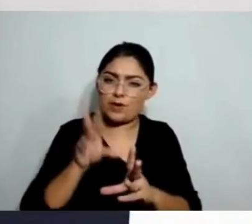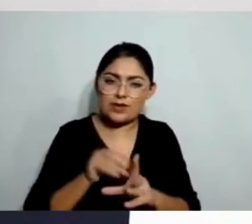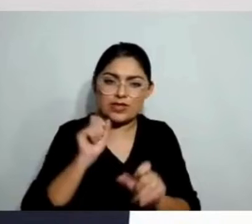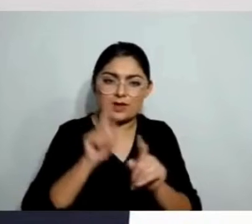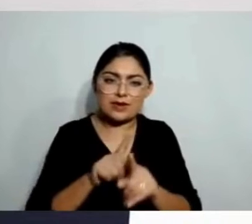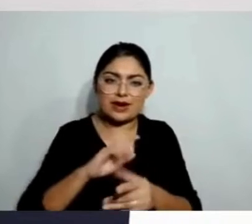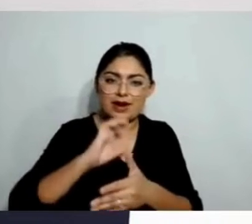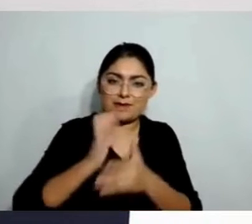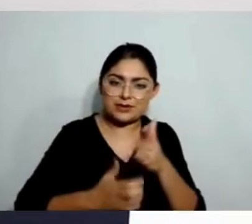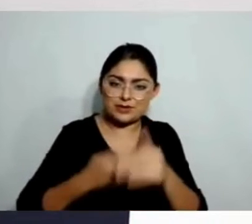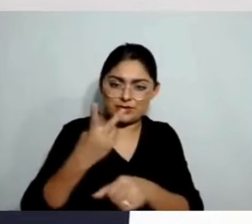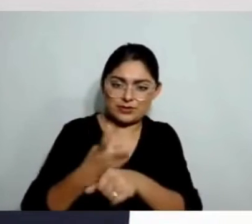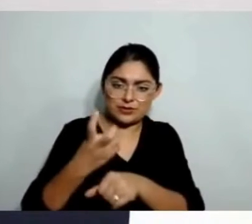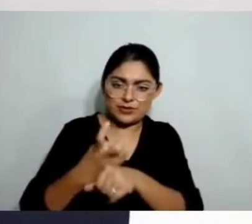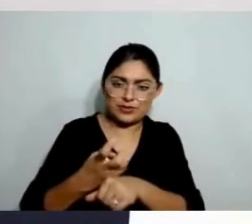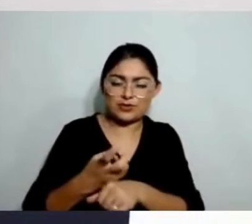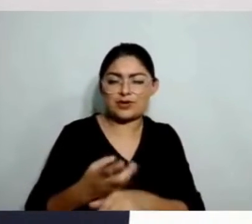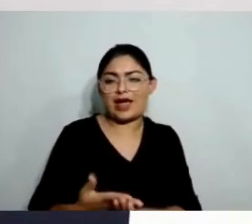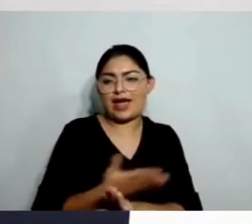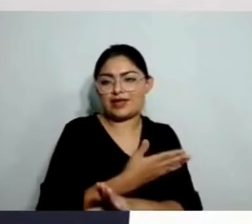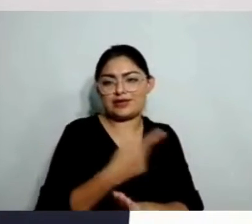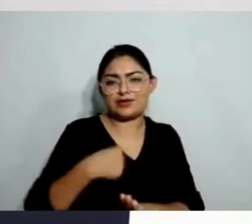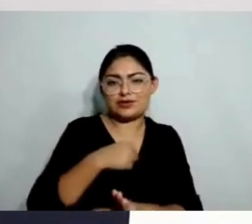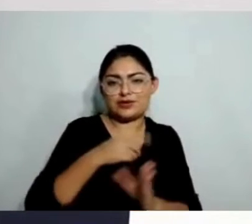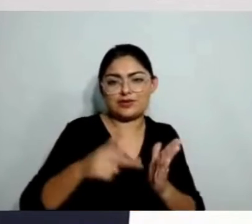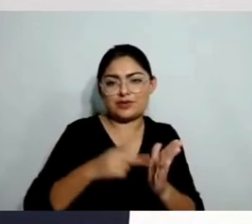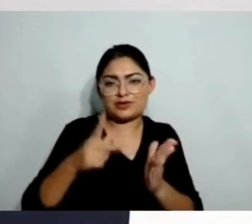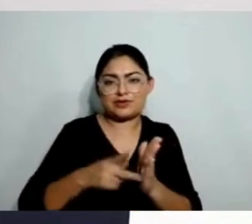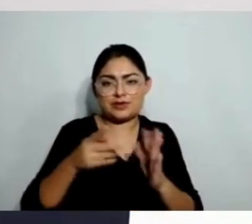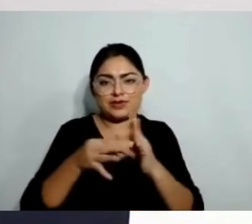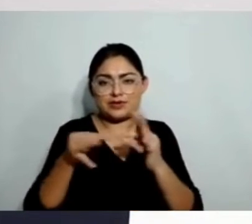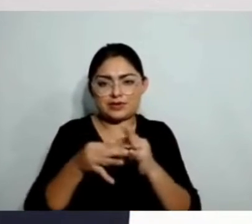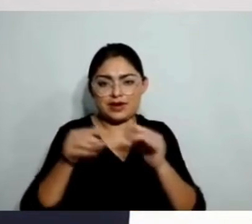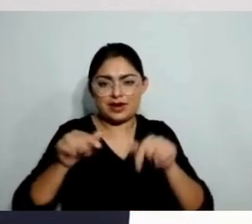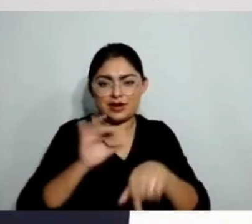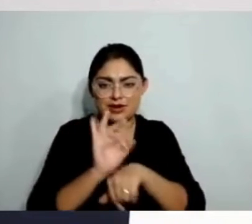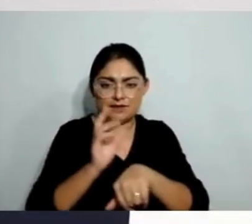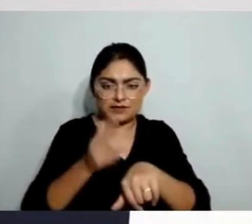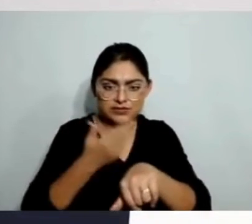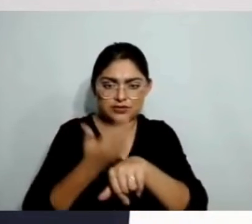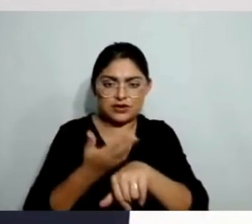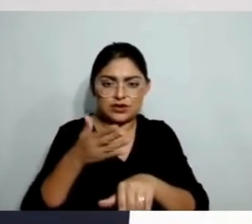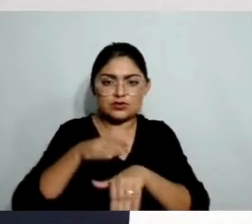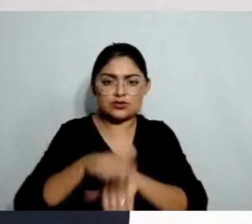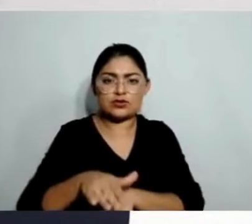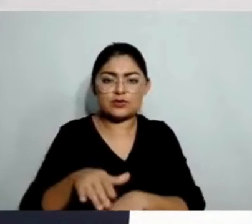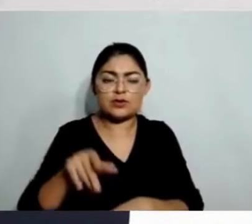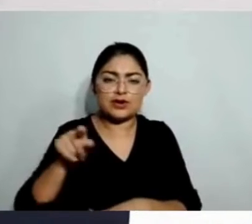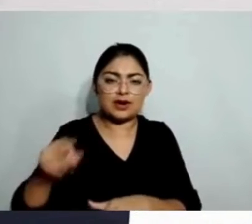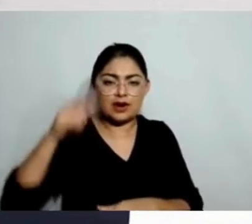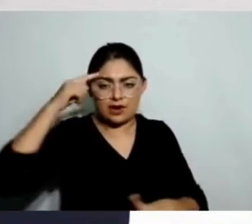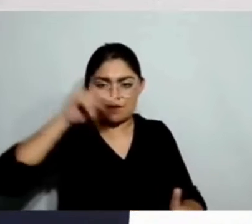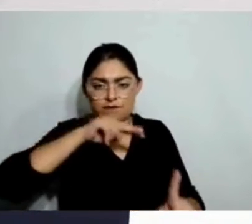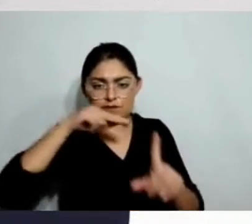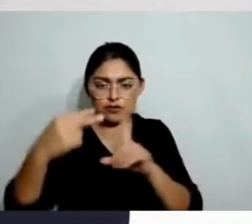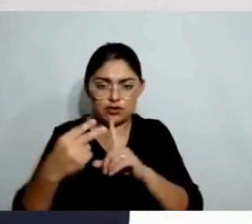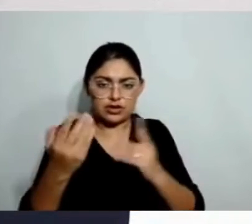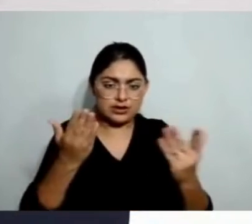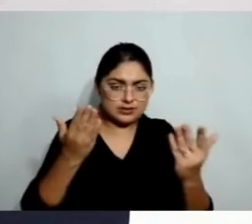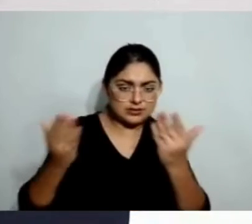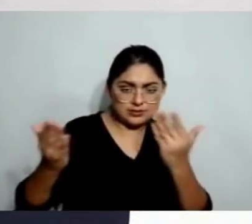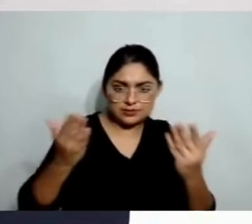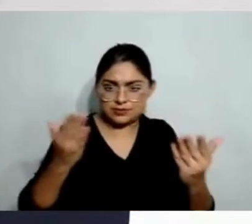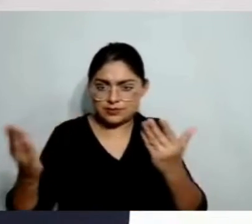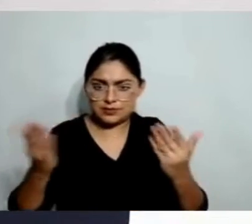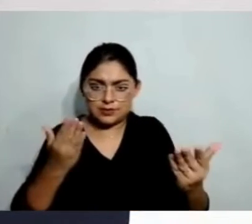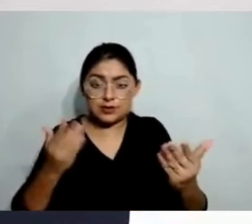muchos otros espacios acá desde la defensoría En qué es lo práctico de de hablar de enfoques diferenciados Y cómo realmente y esto estoy segura